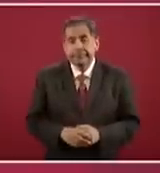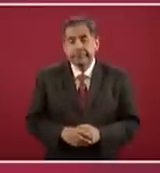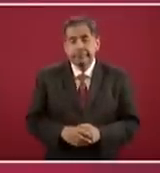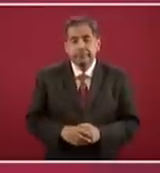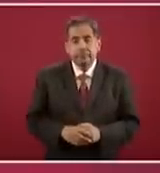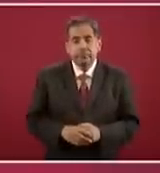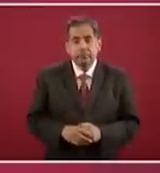No